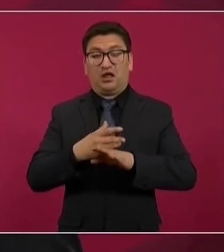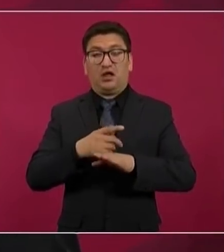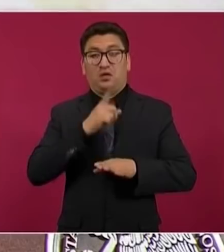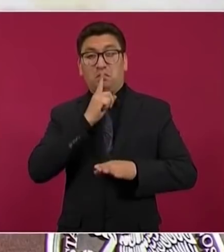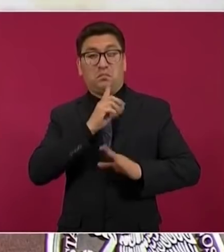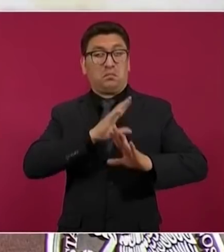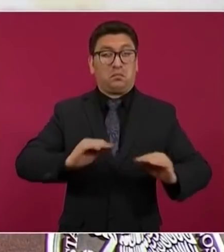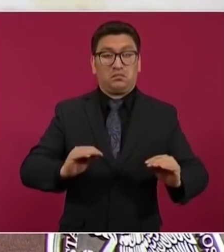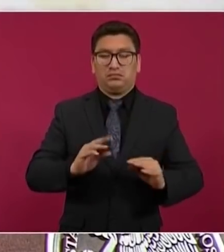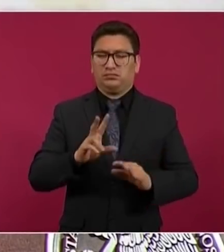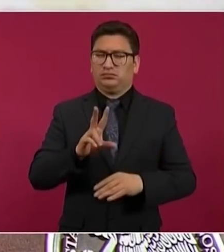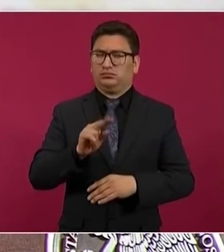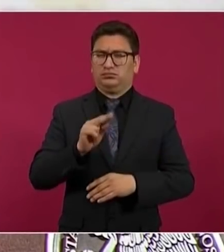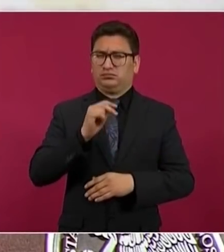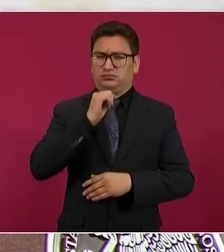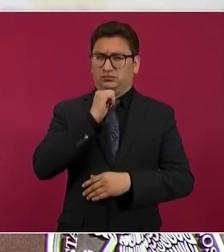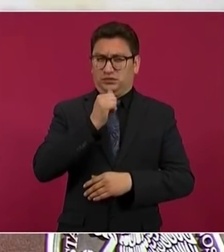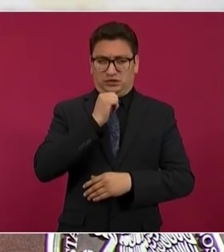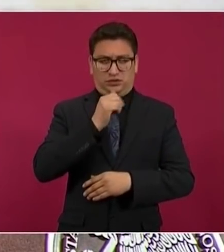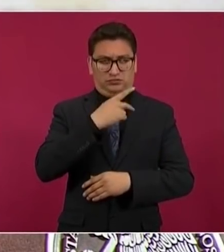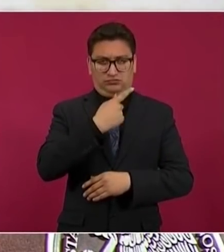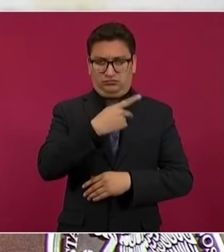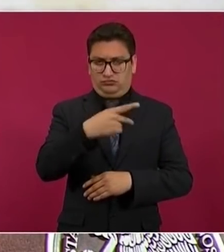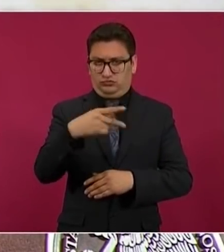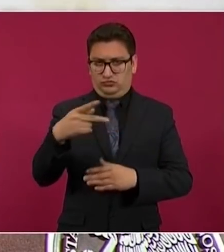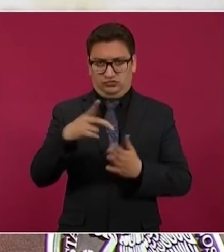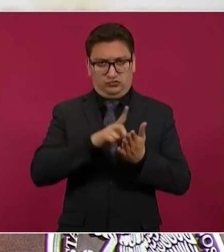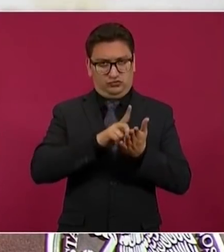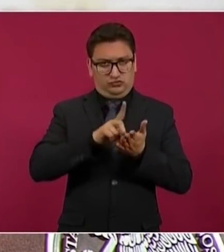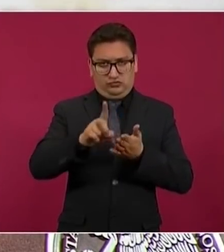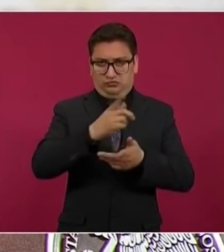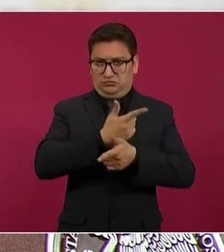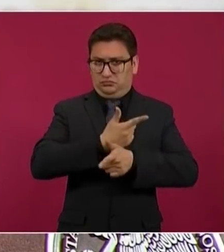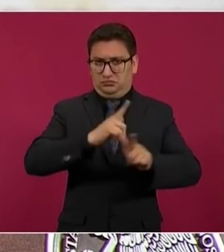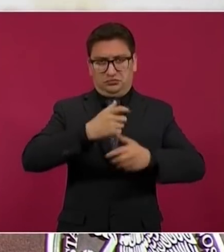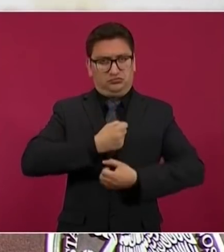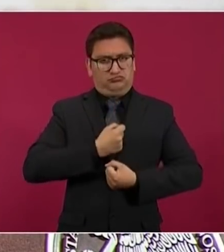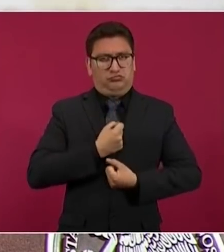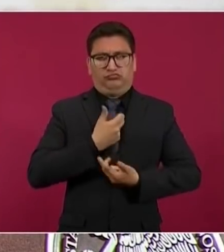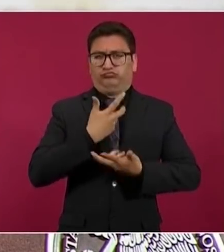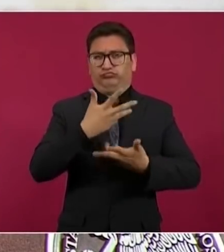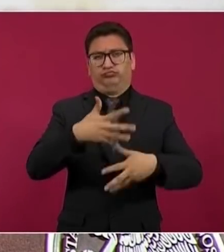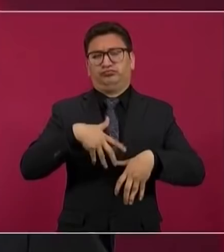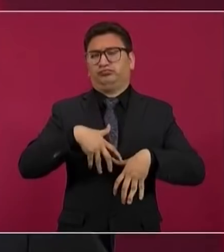se garantizó el derecho de manifestación